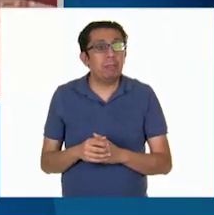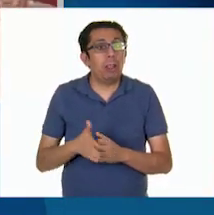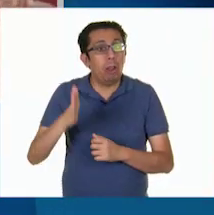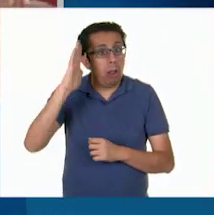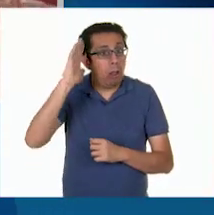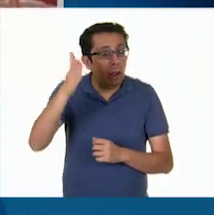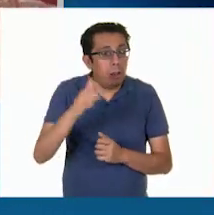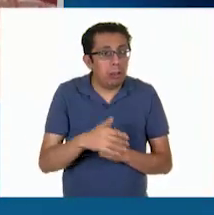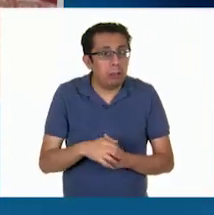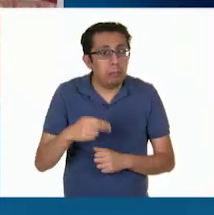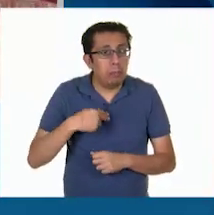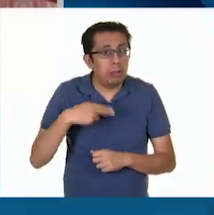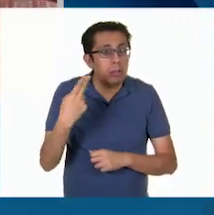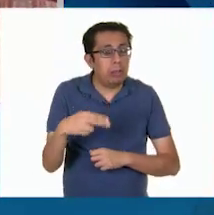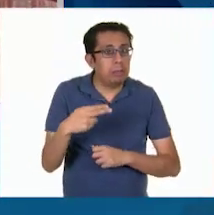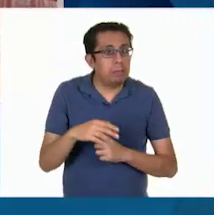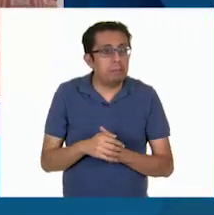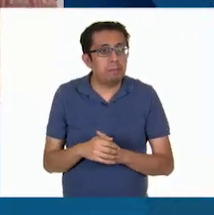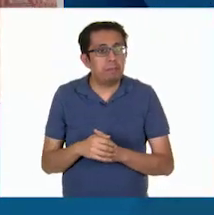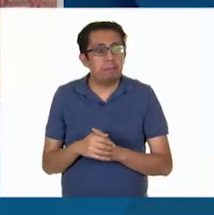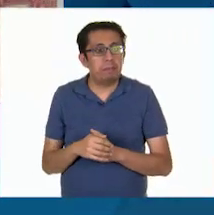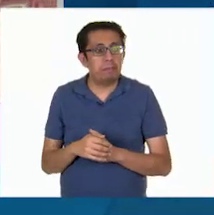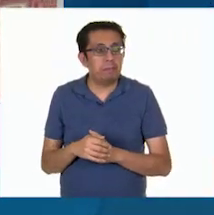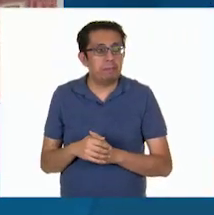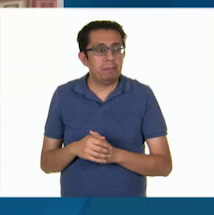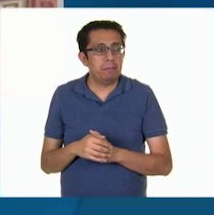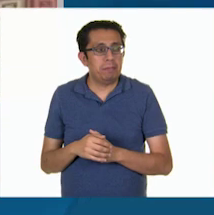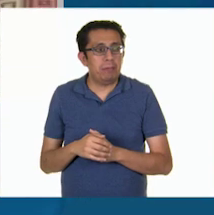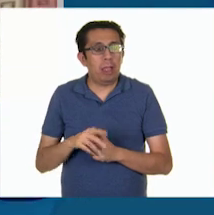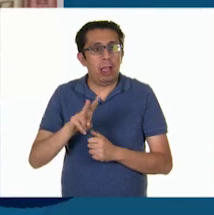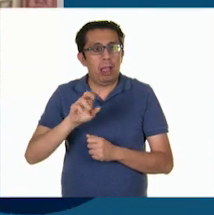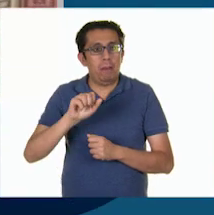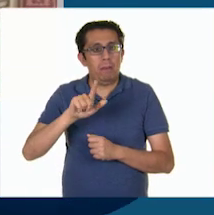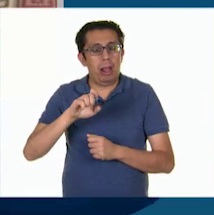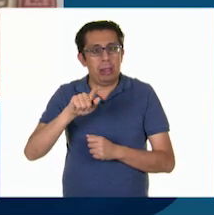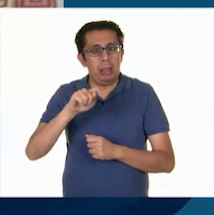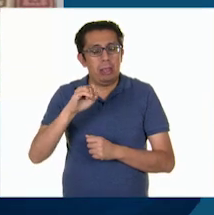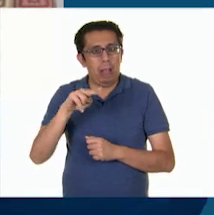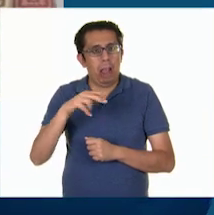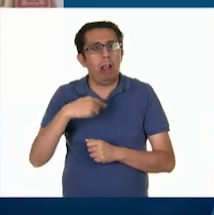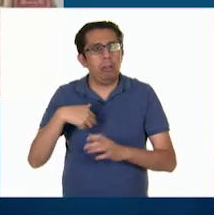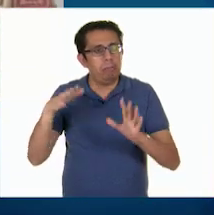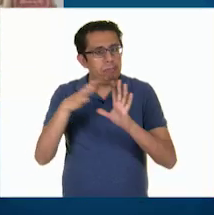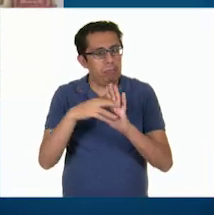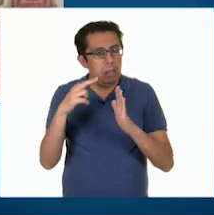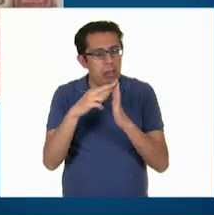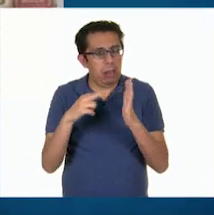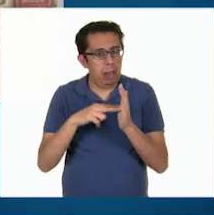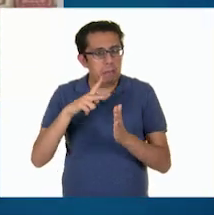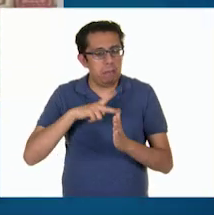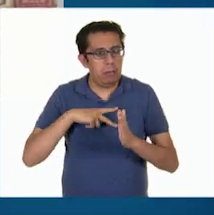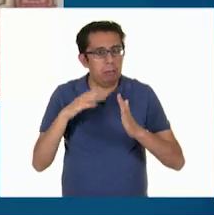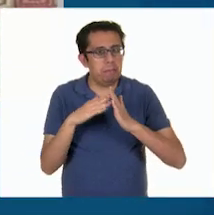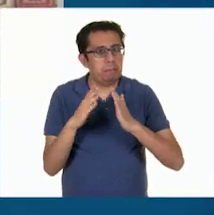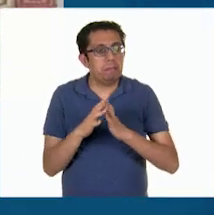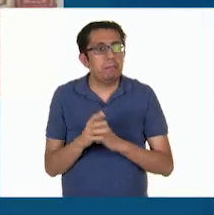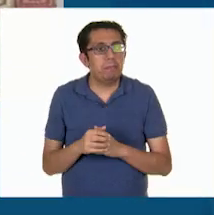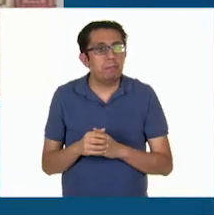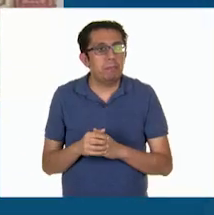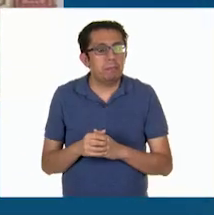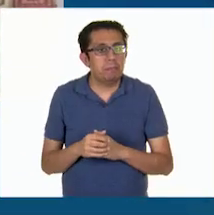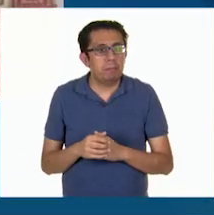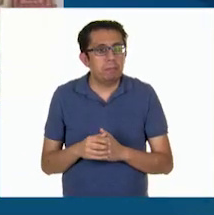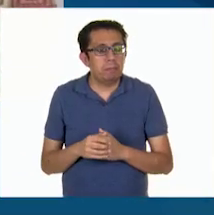Hola, mi nombre es Valentina de quinto grado y hoy te voy a decir una de las reglas que teníamos en mi escuela. Una de las reglas era